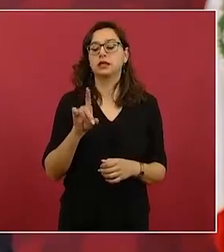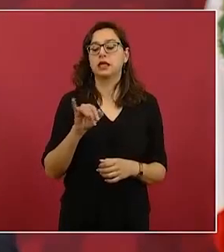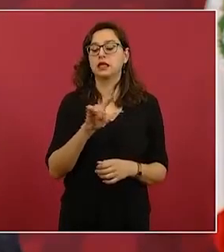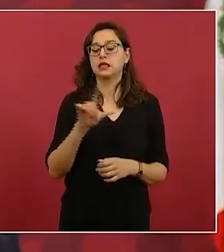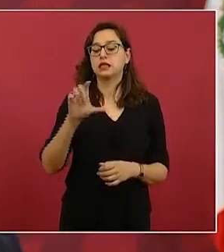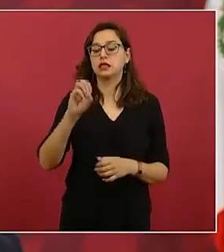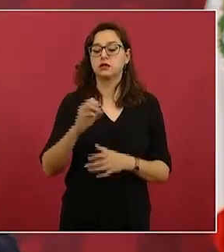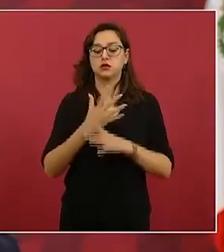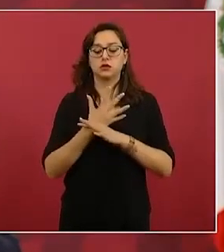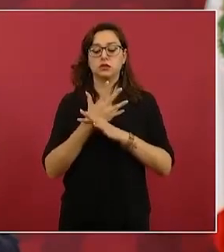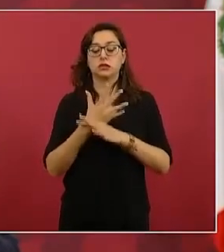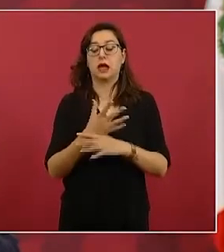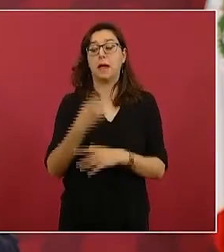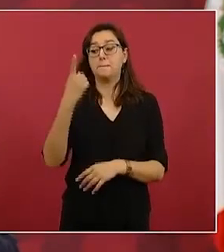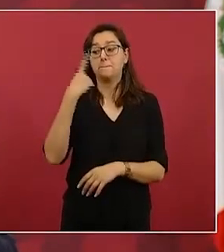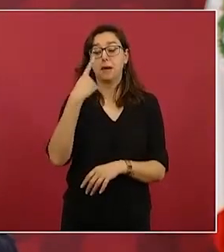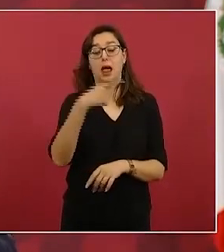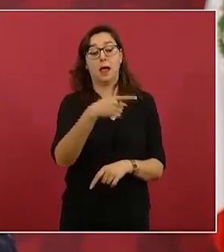que el rescate iba a costar